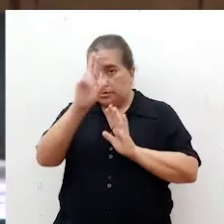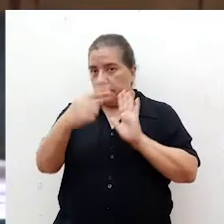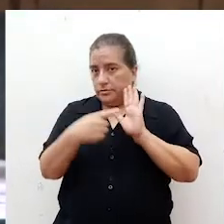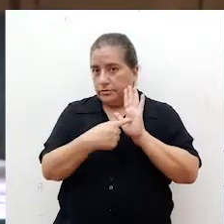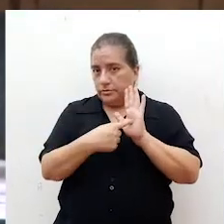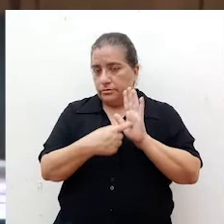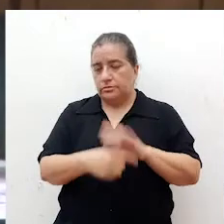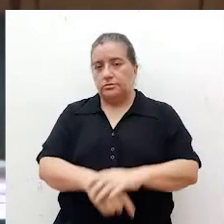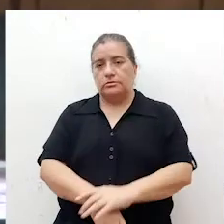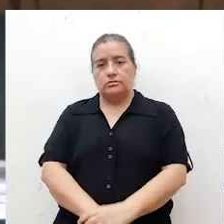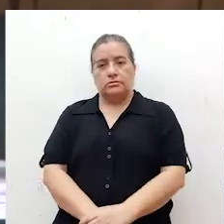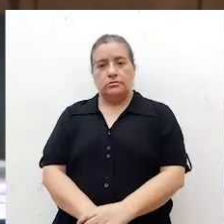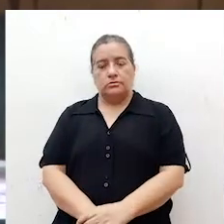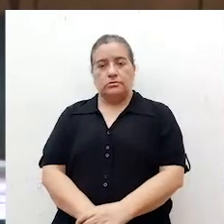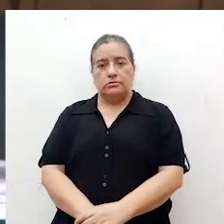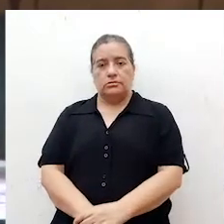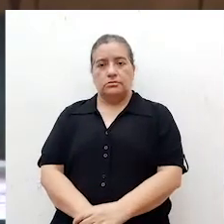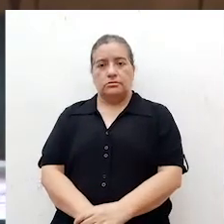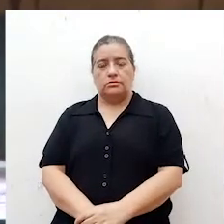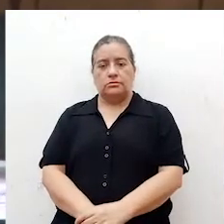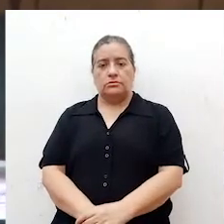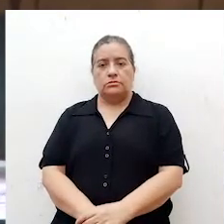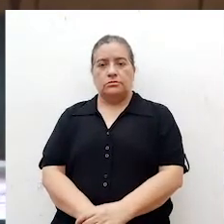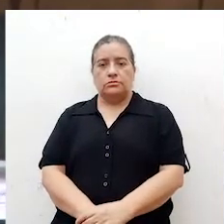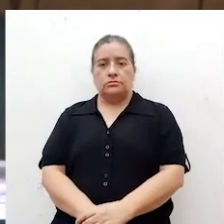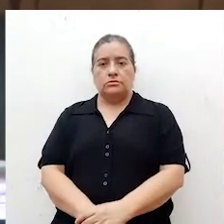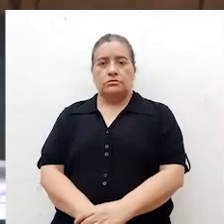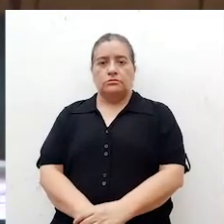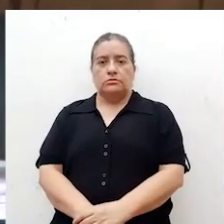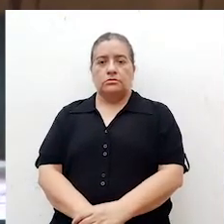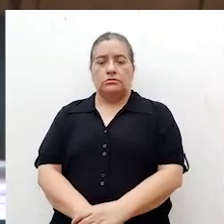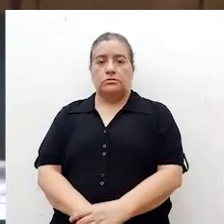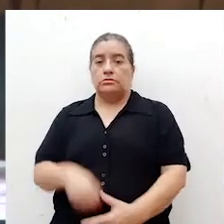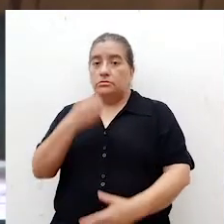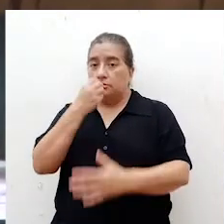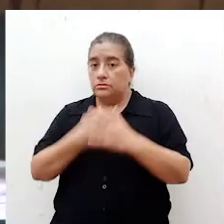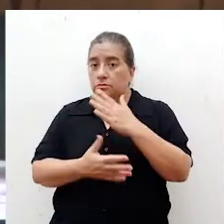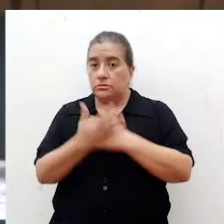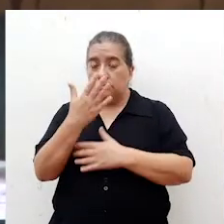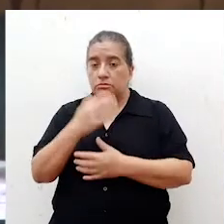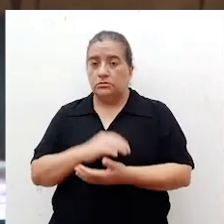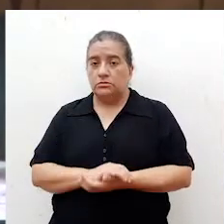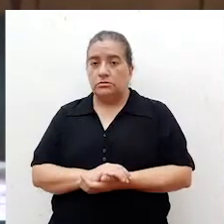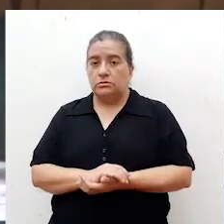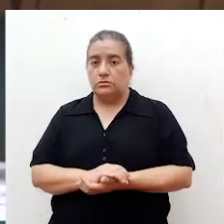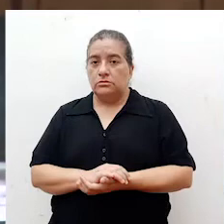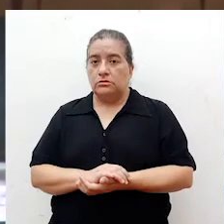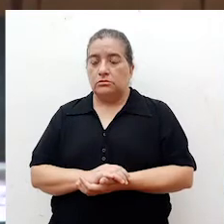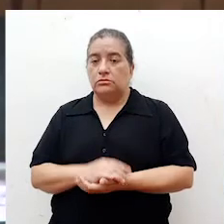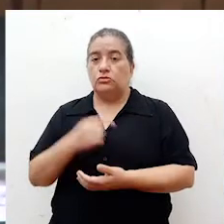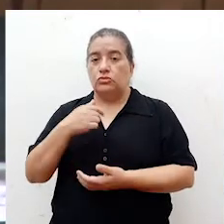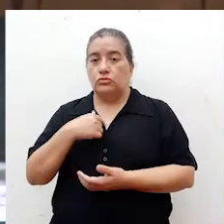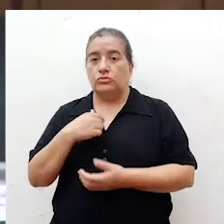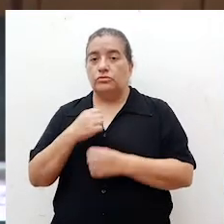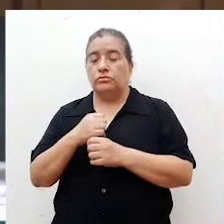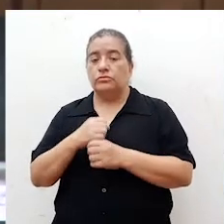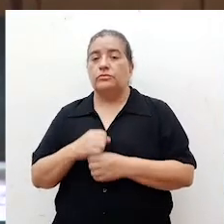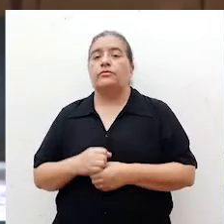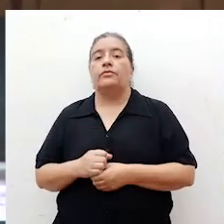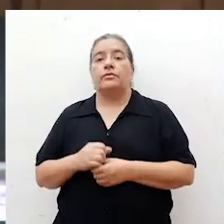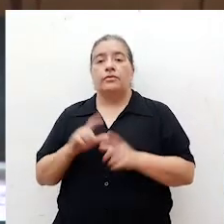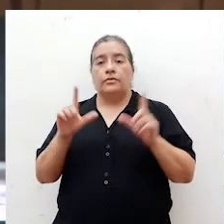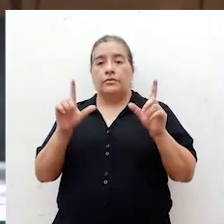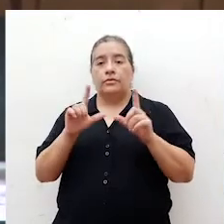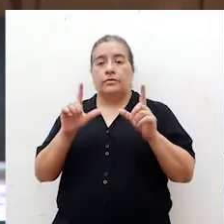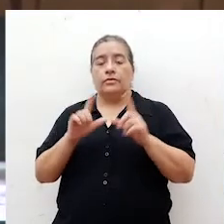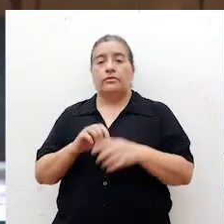¿Dónde está? ¿Cómo están yendo las investigaciones con la Fiscalía? Y algunas conversaciones tal vez con los familiares.